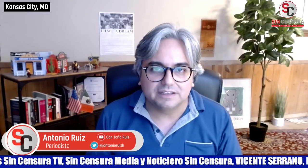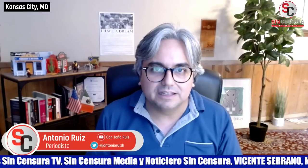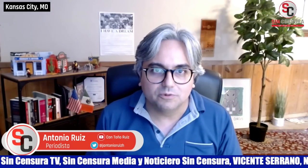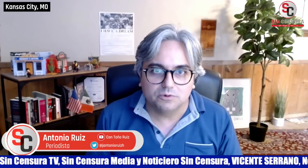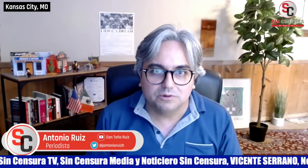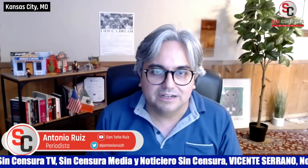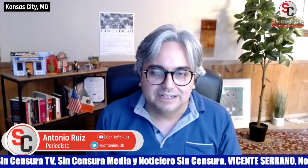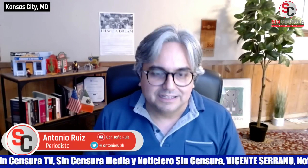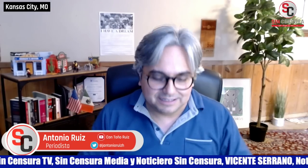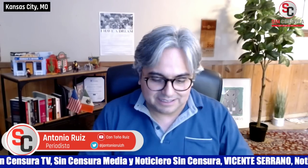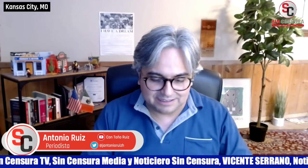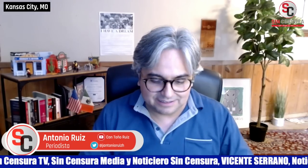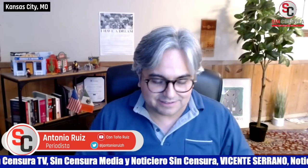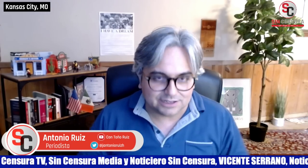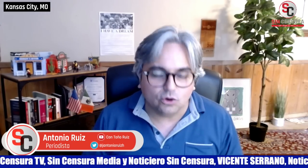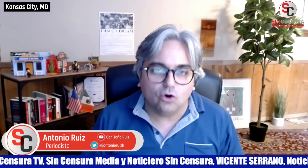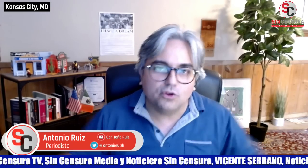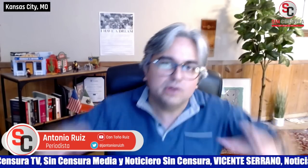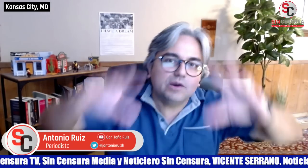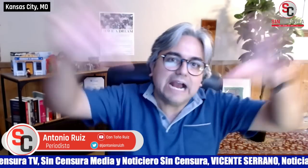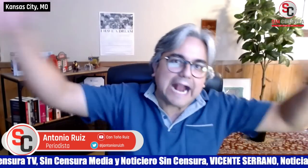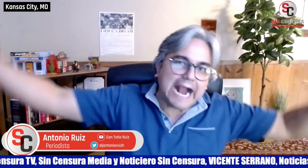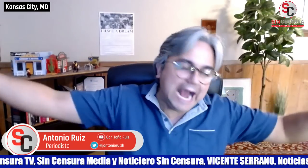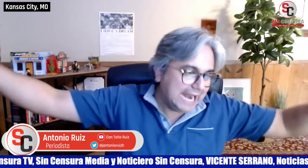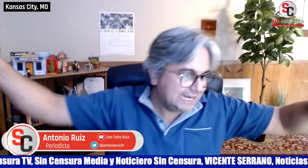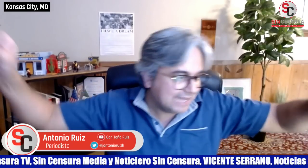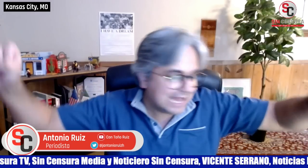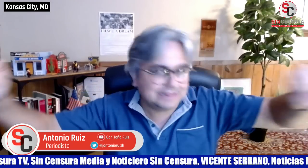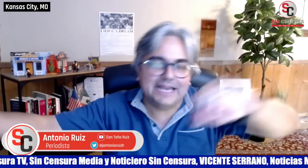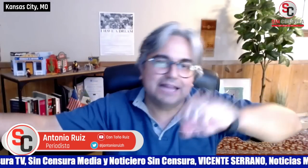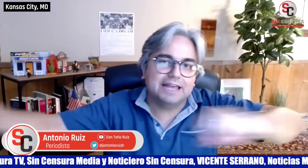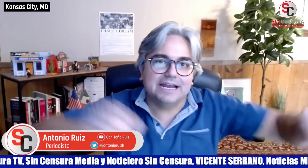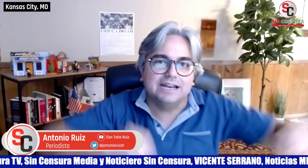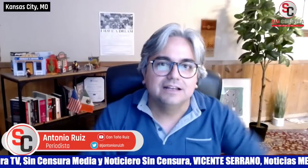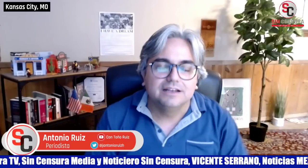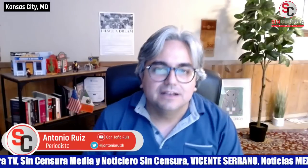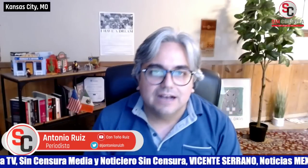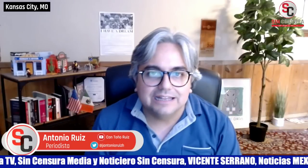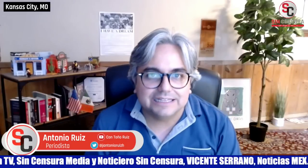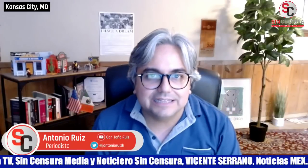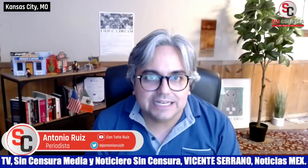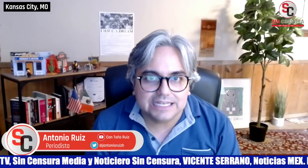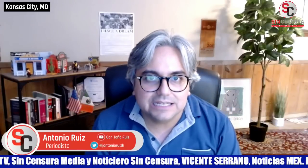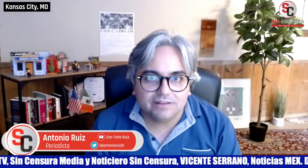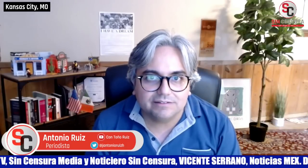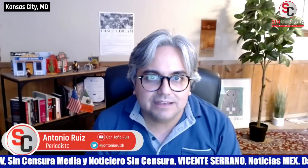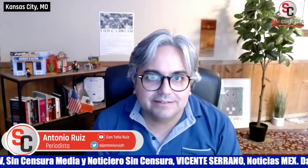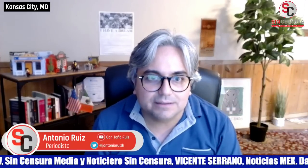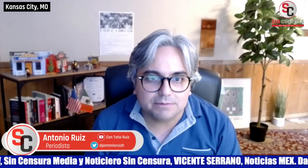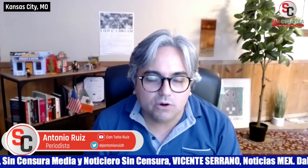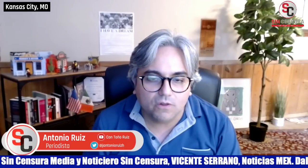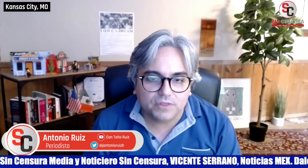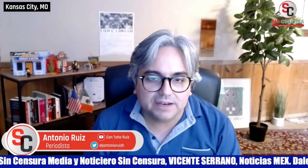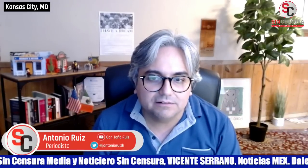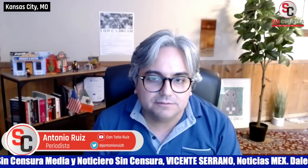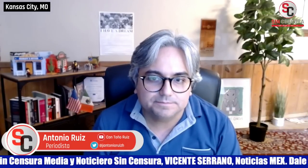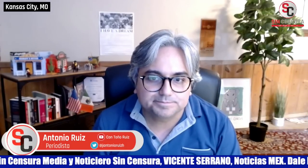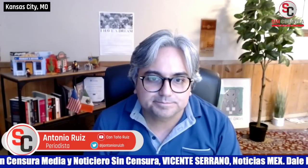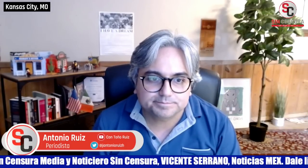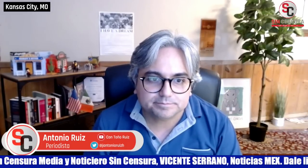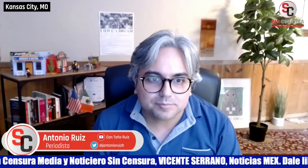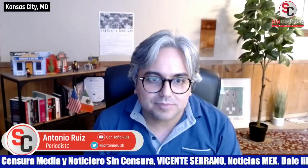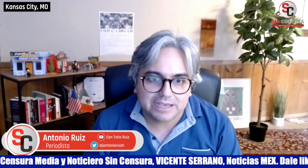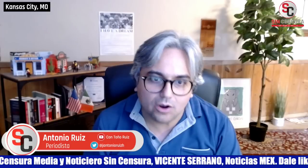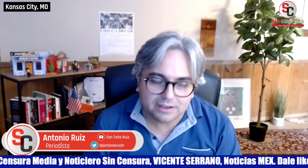pues, de escritorio en un hangar y ya traían ahí al detenido así exhibidote, ¿no?